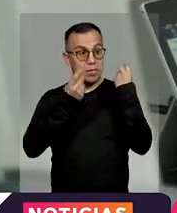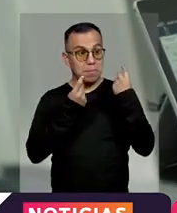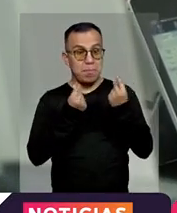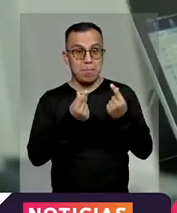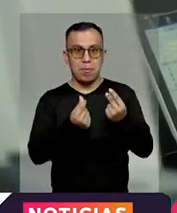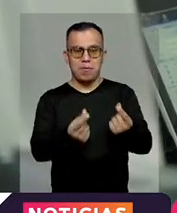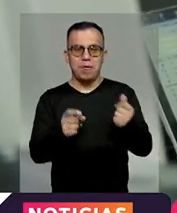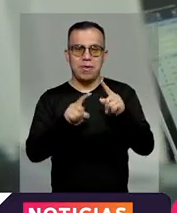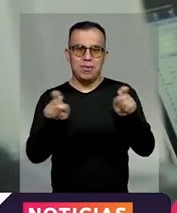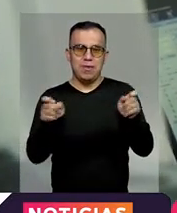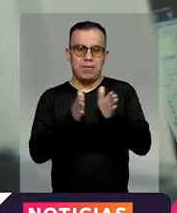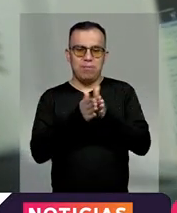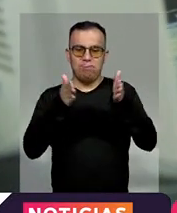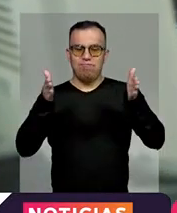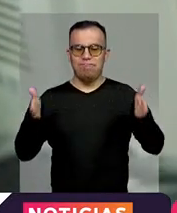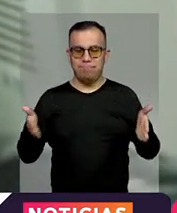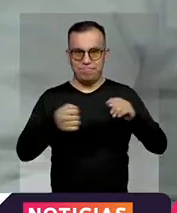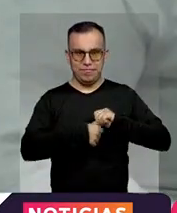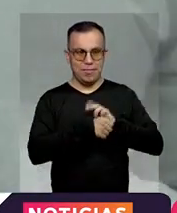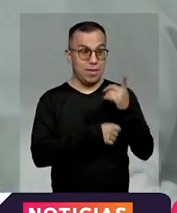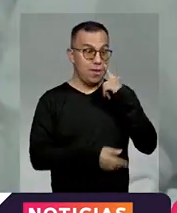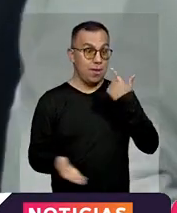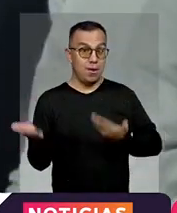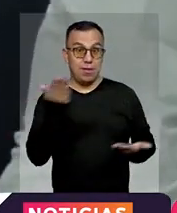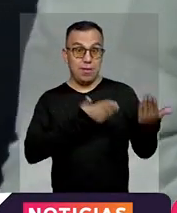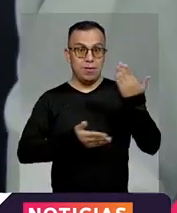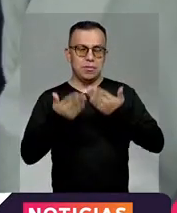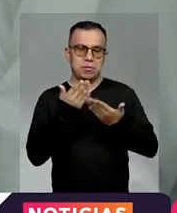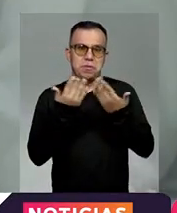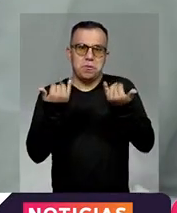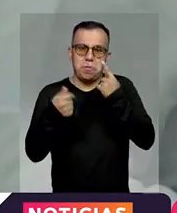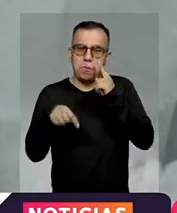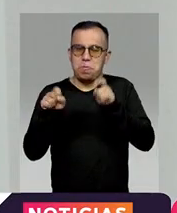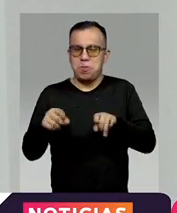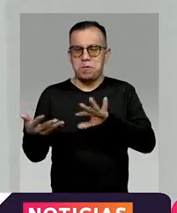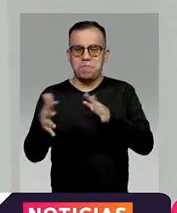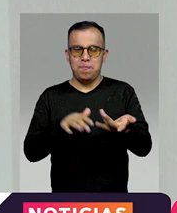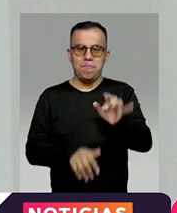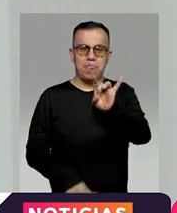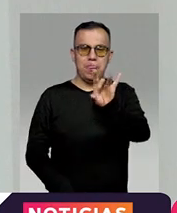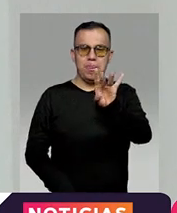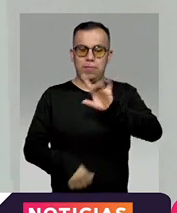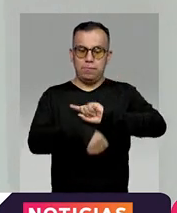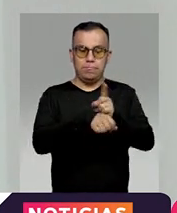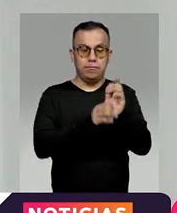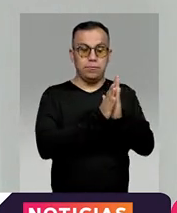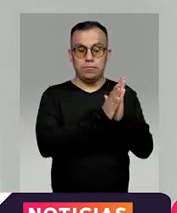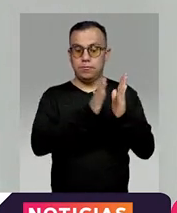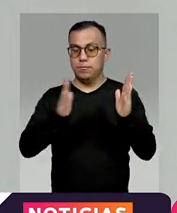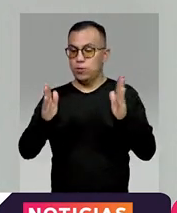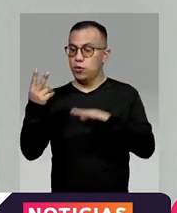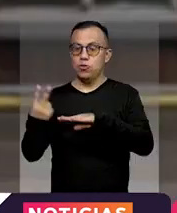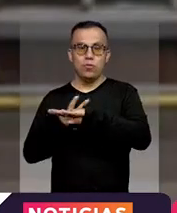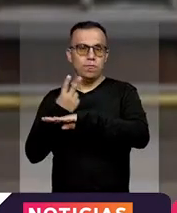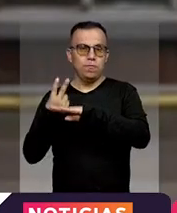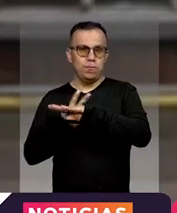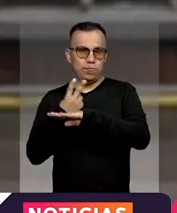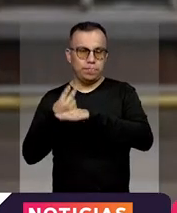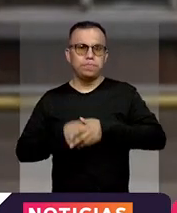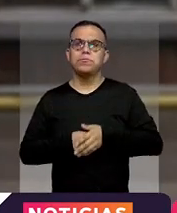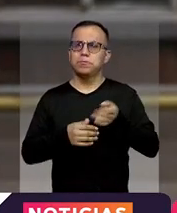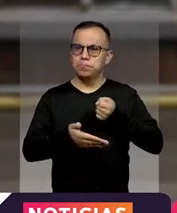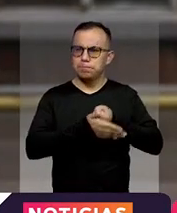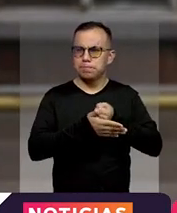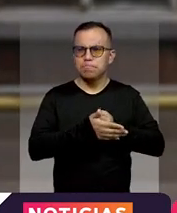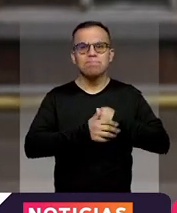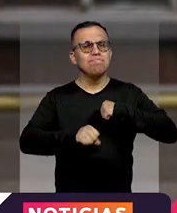en medio de la pandemia, pues el análisis de los testeos ahora pueden tardar de 15 minutos a máximo 2 horas. Seguimos